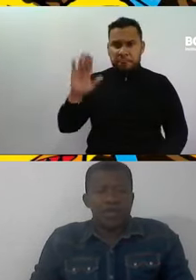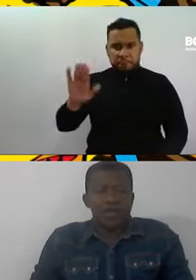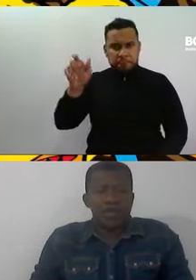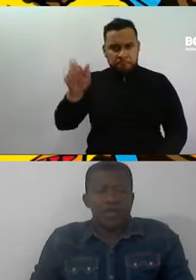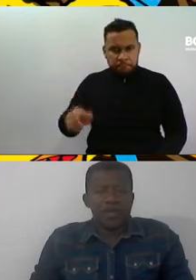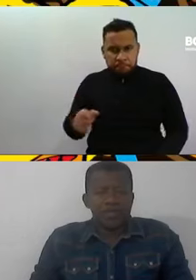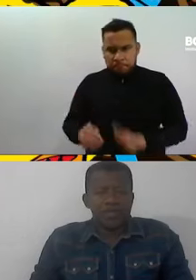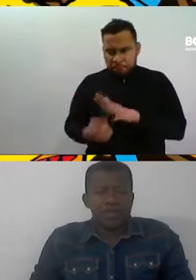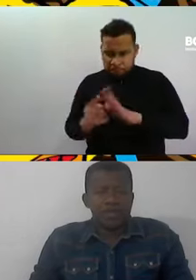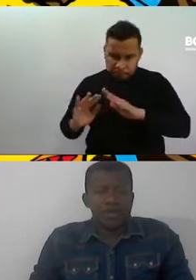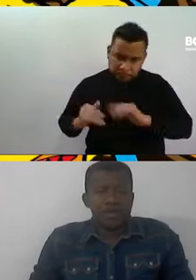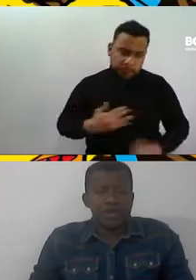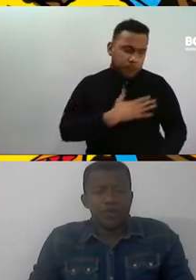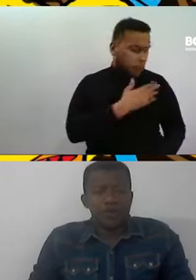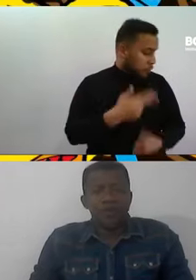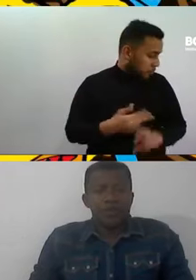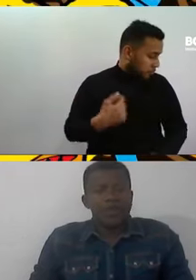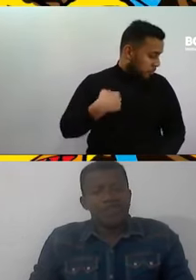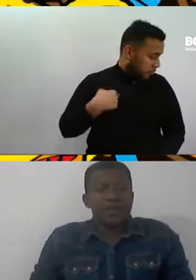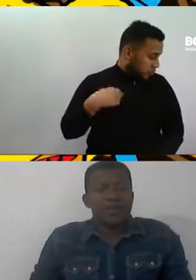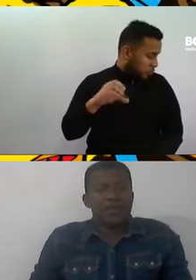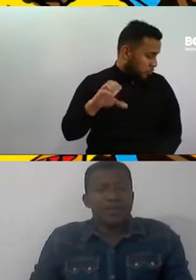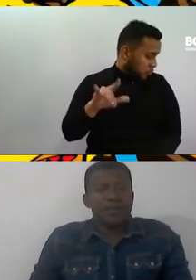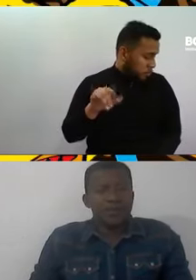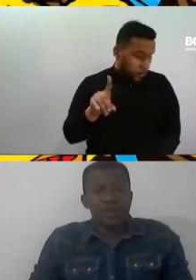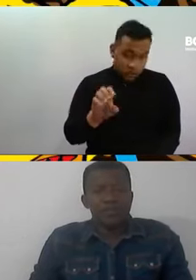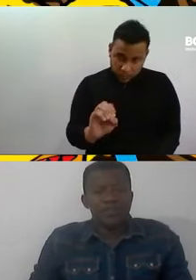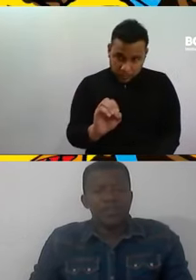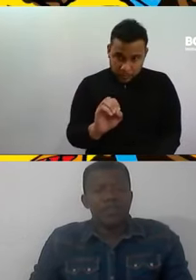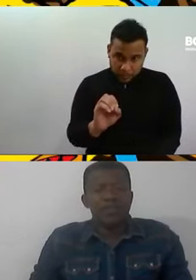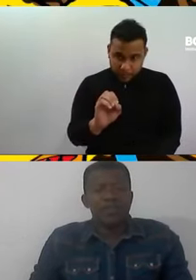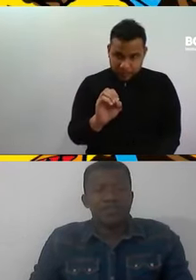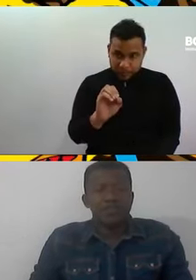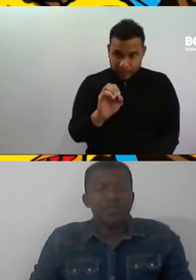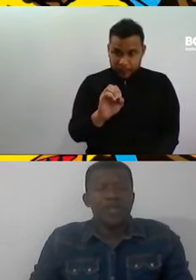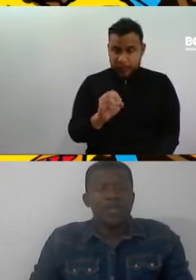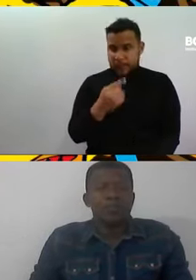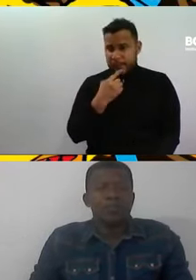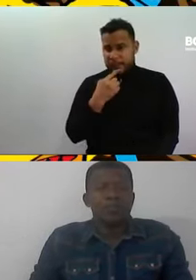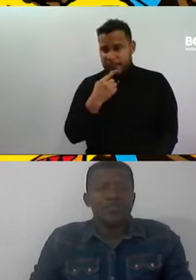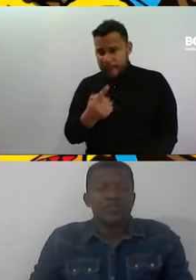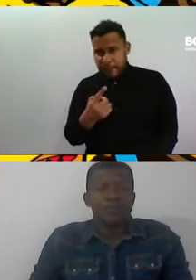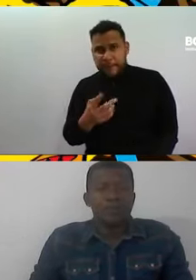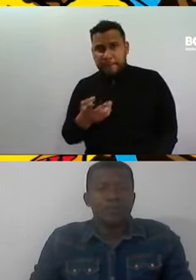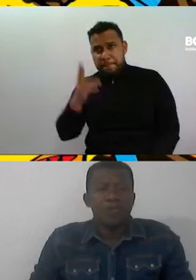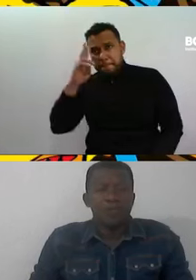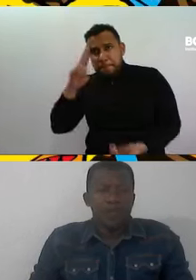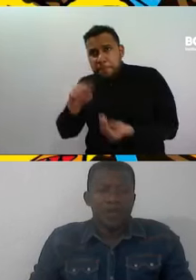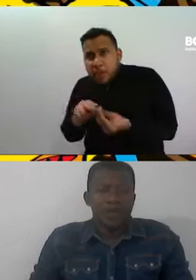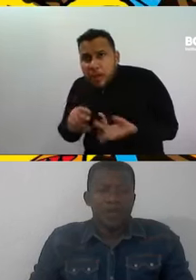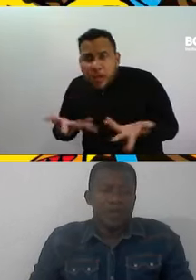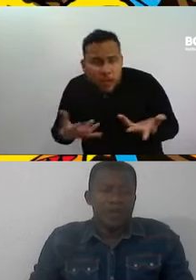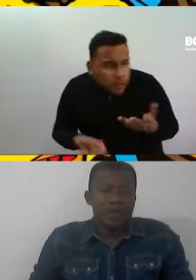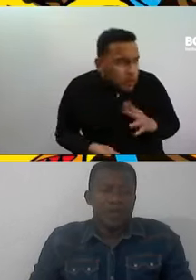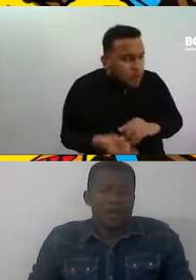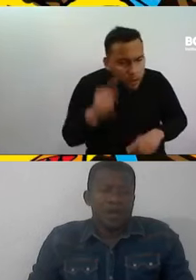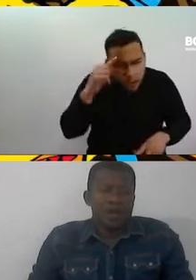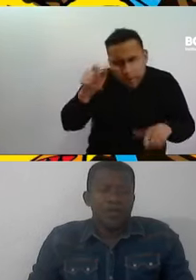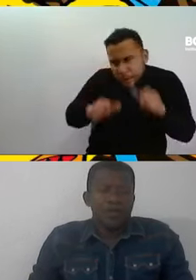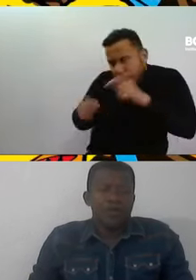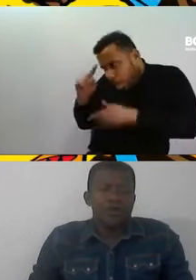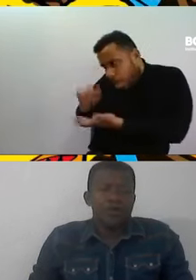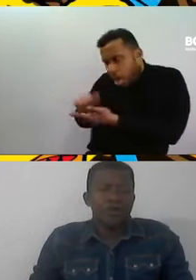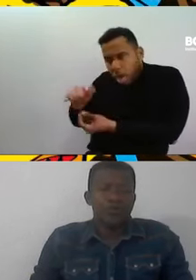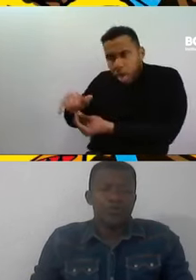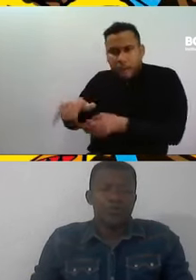Yo, Claudio. Y él dice que la mitografía, el misticismo y la superstición es